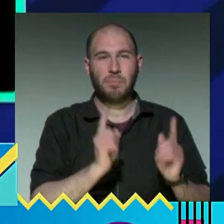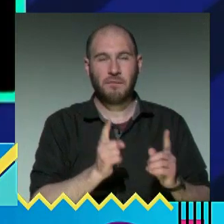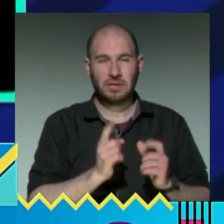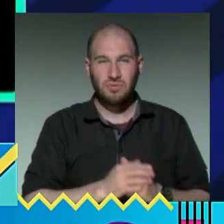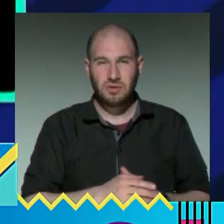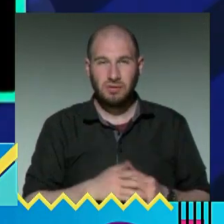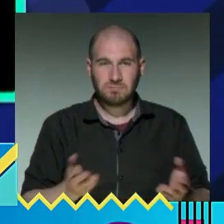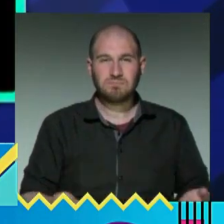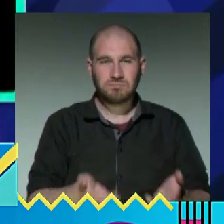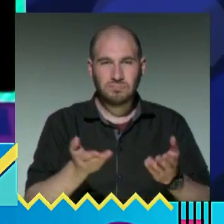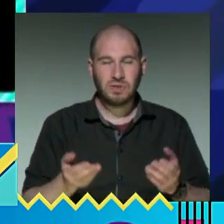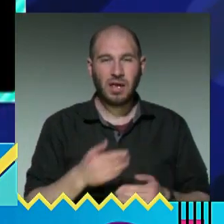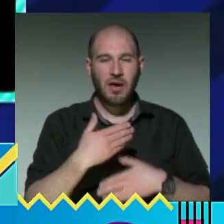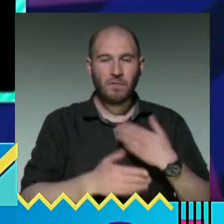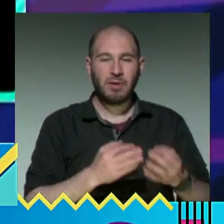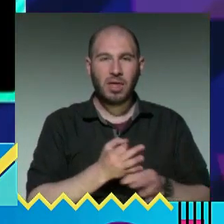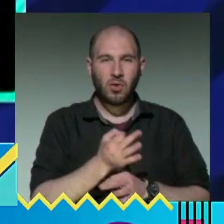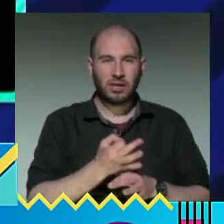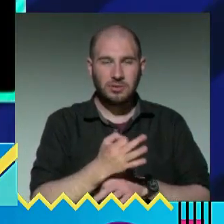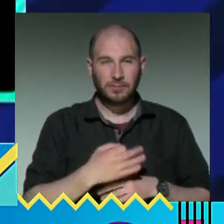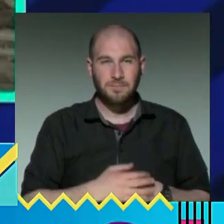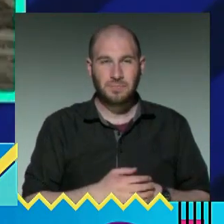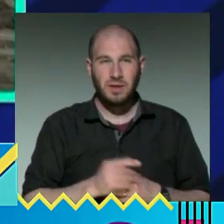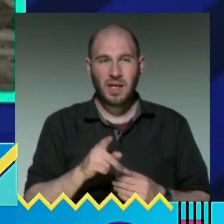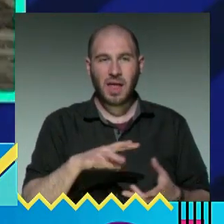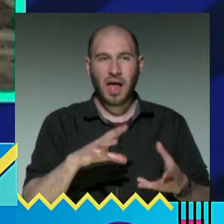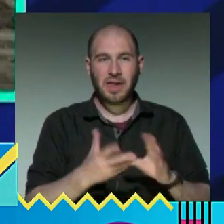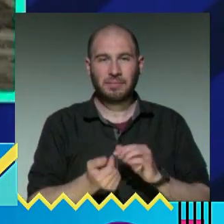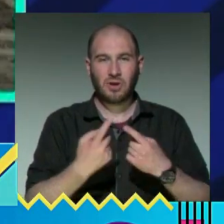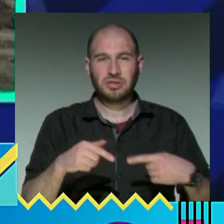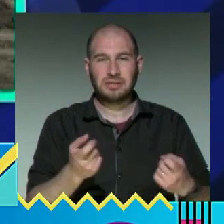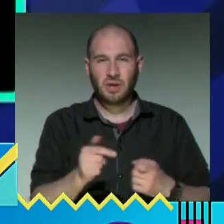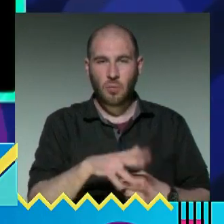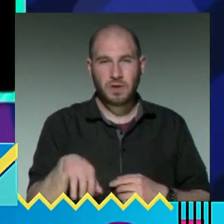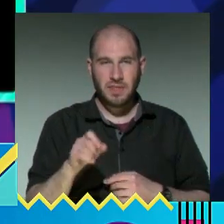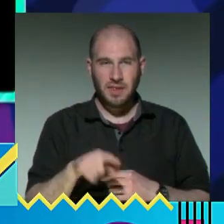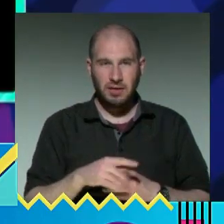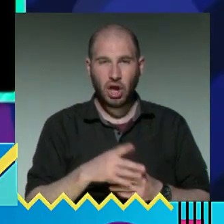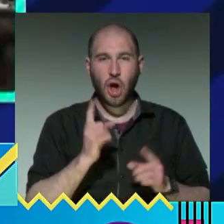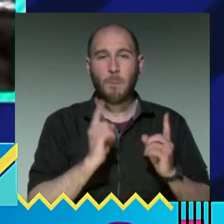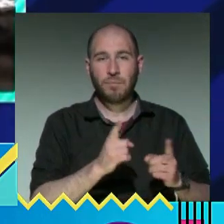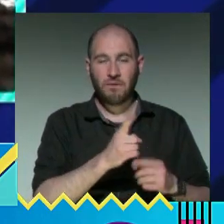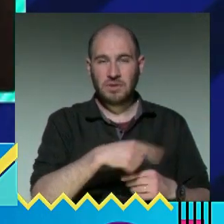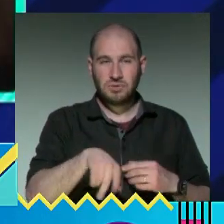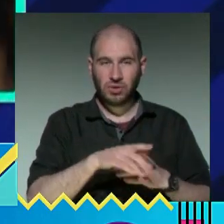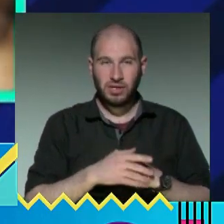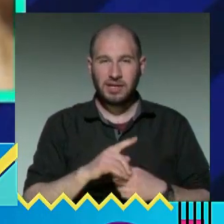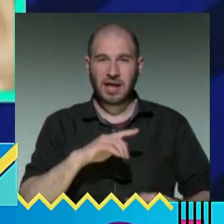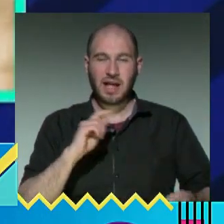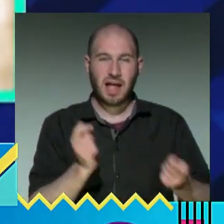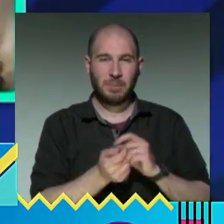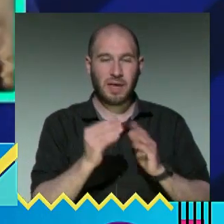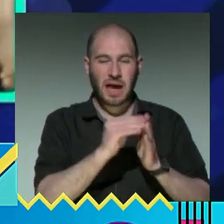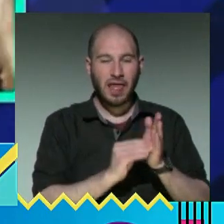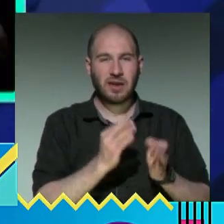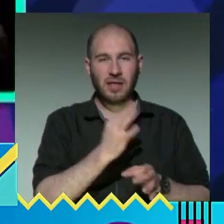que impulsan una dinámica educativa que se adapta a la necesidad de la comunidad. Estos profesores modifican el